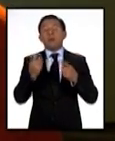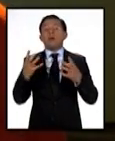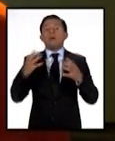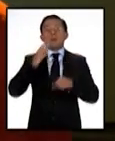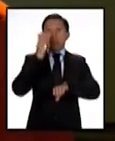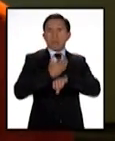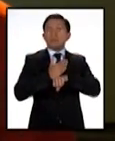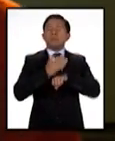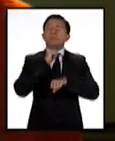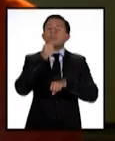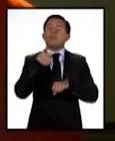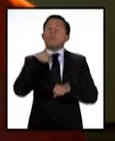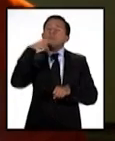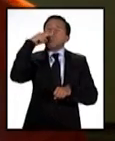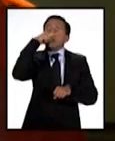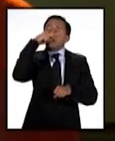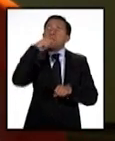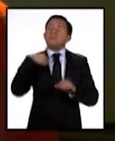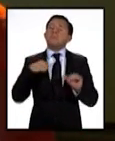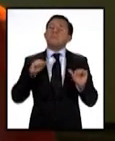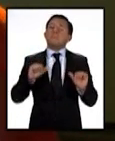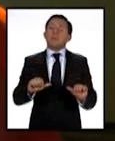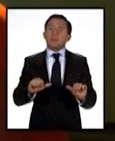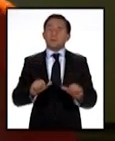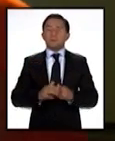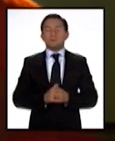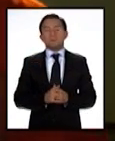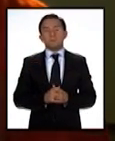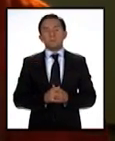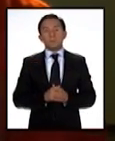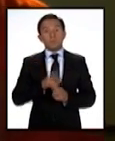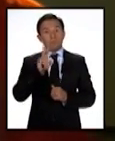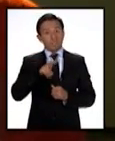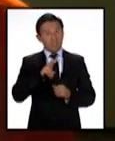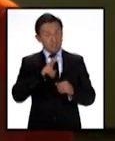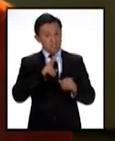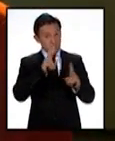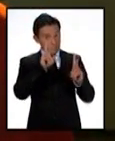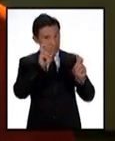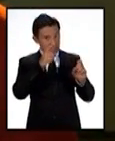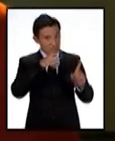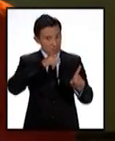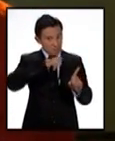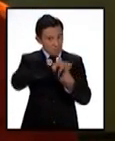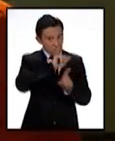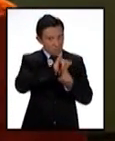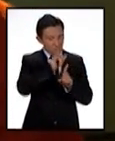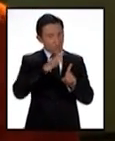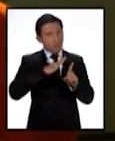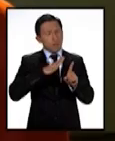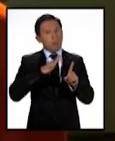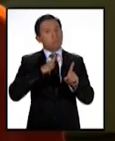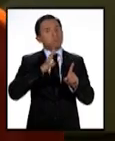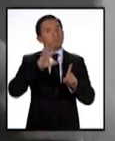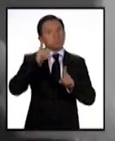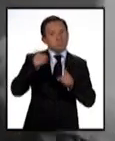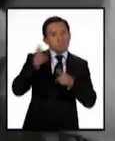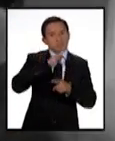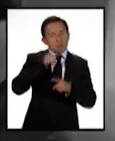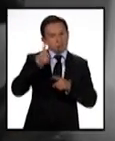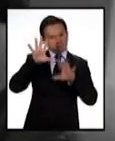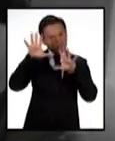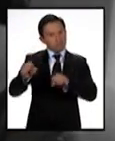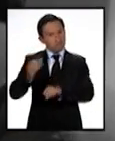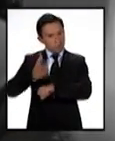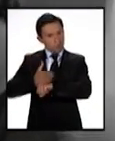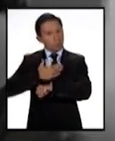En este caso podemos mencionar a nivel bullying que la impunidad tiene muchas vertientes y diríamos niveles. El primer nivel es que